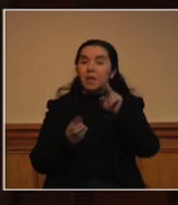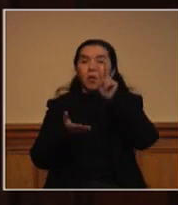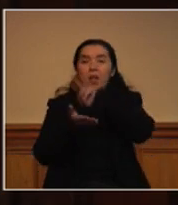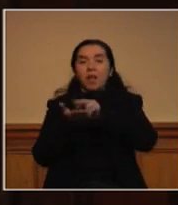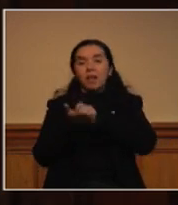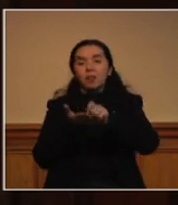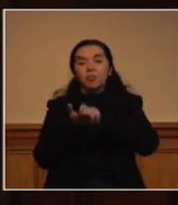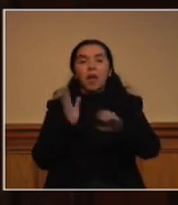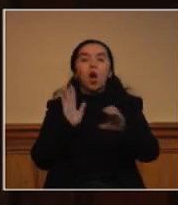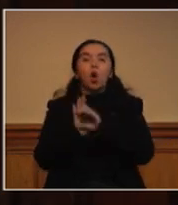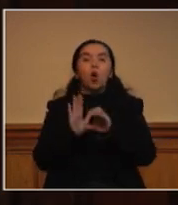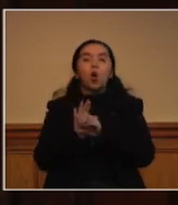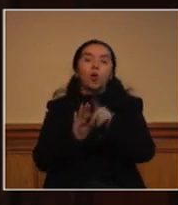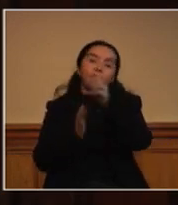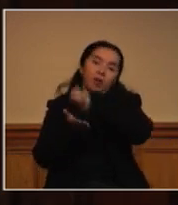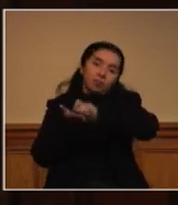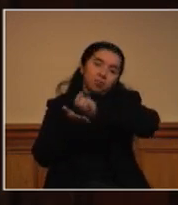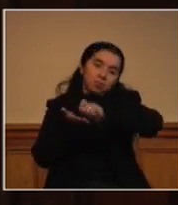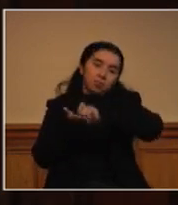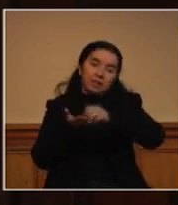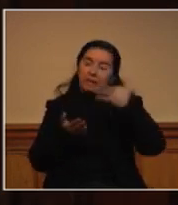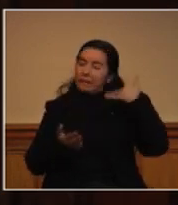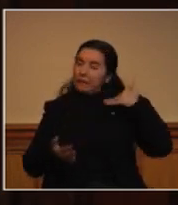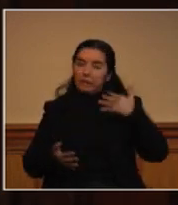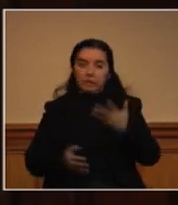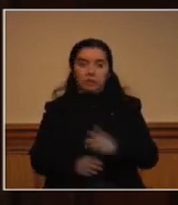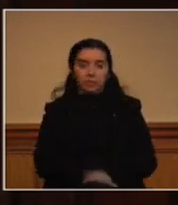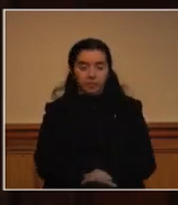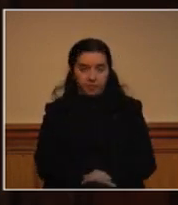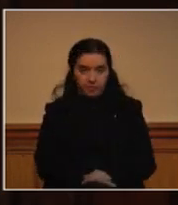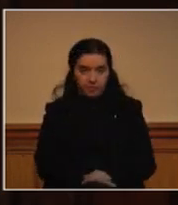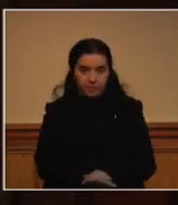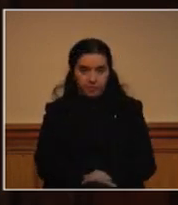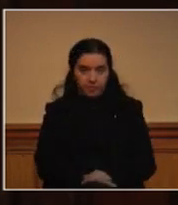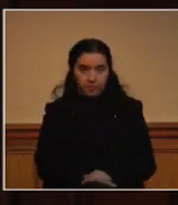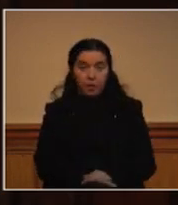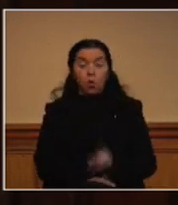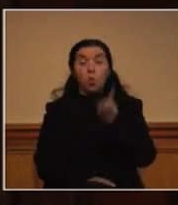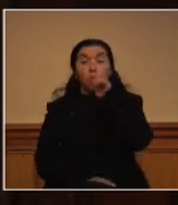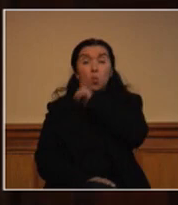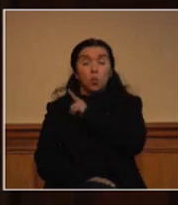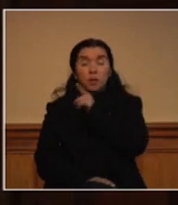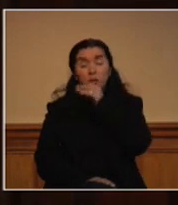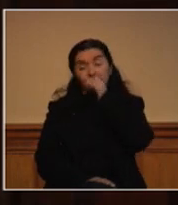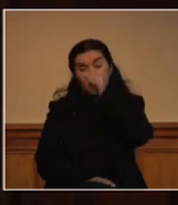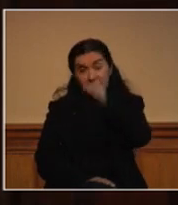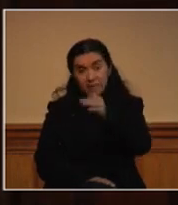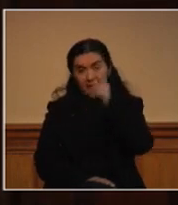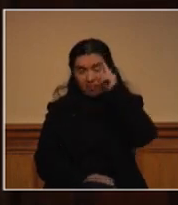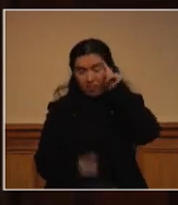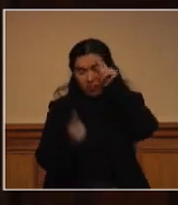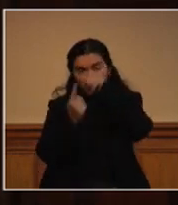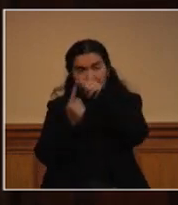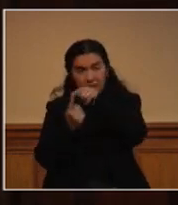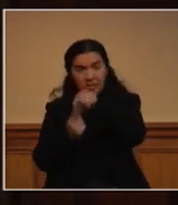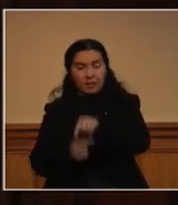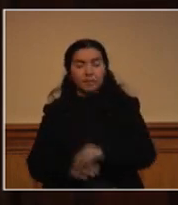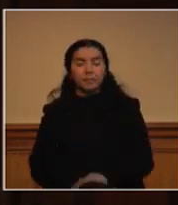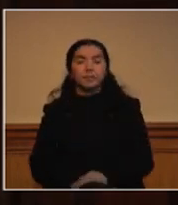el código alfabético sigue siendo prioritario. Bueno, y en último lugar, quería centrarme